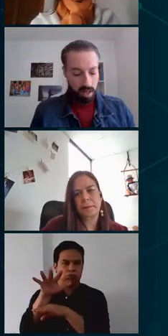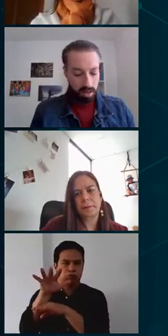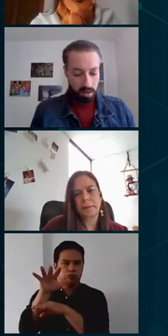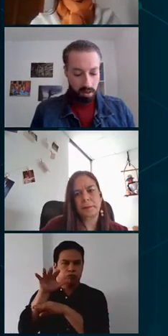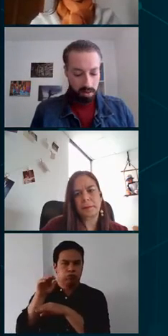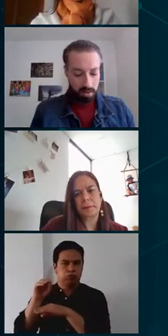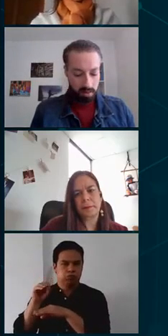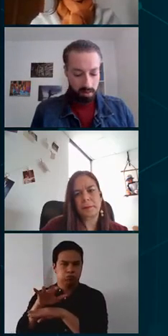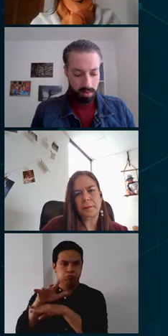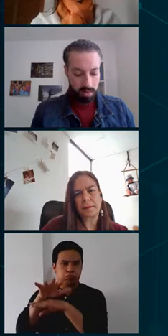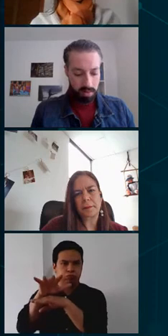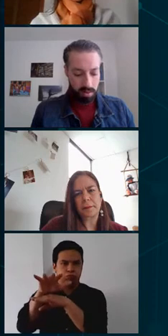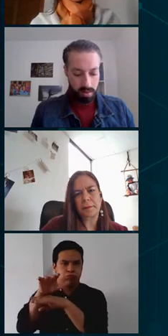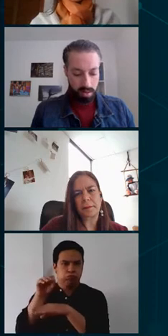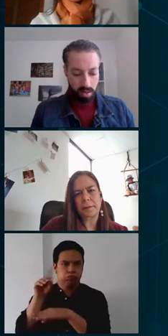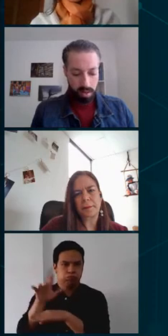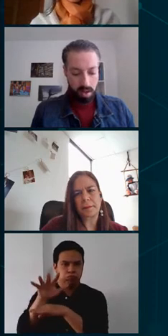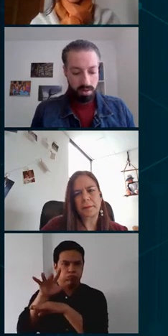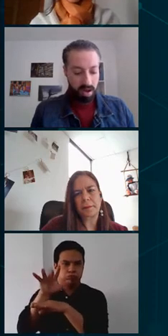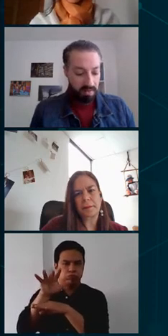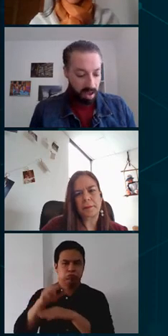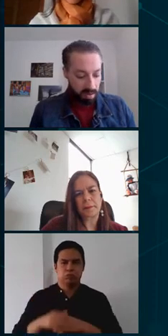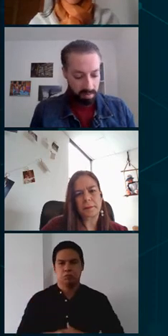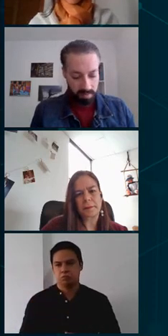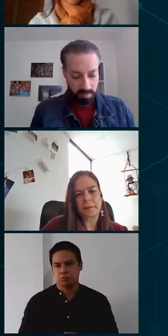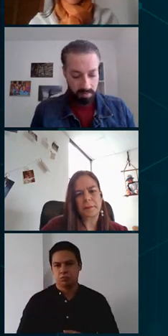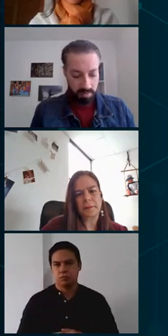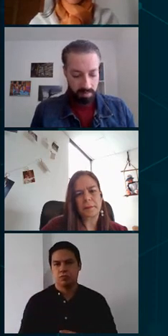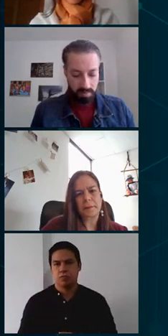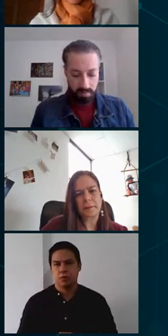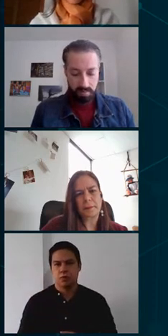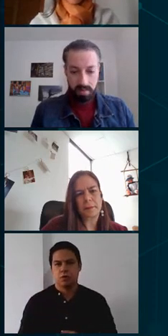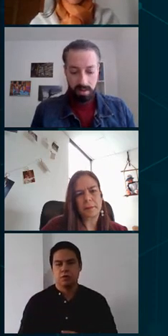está disfrutando de un café